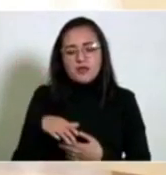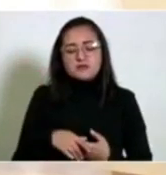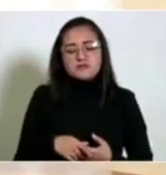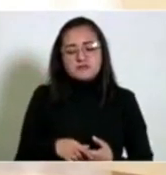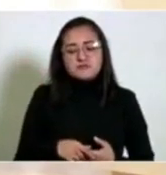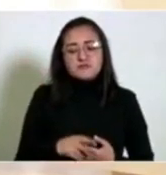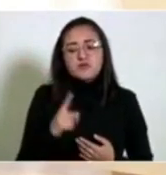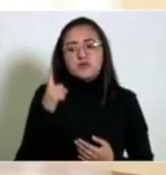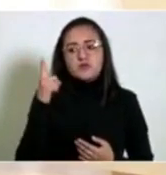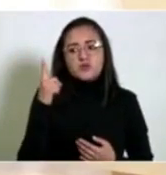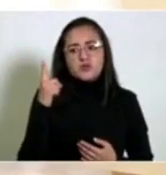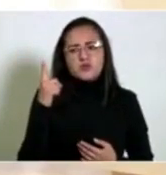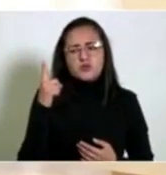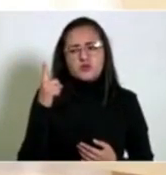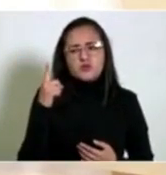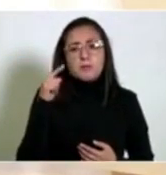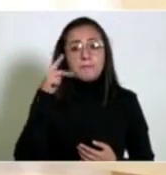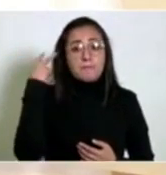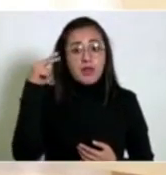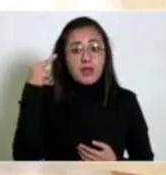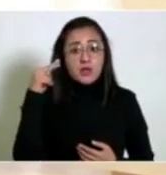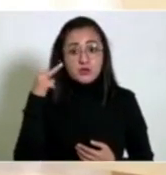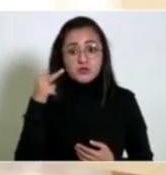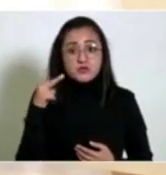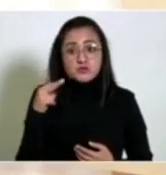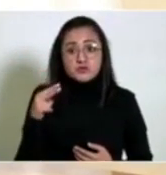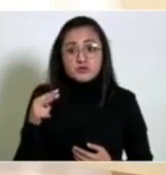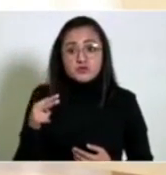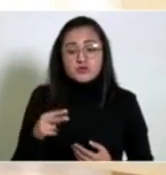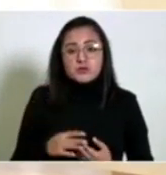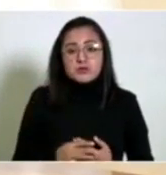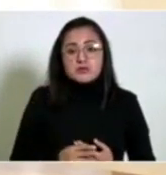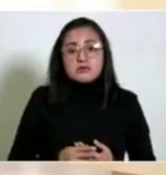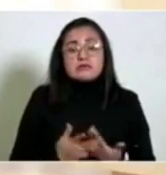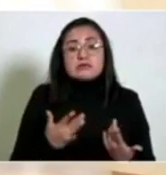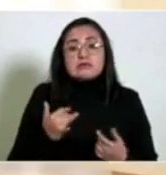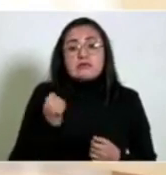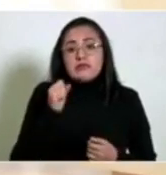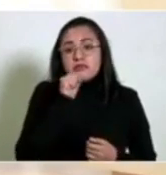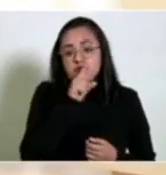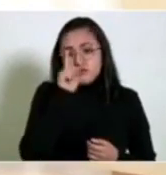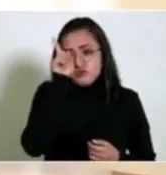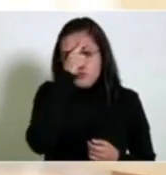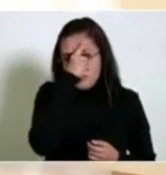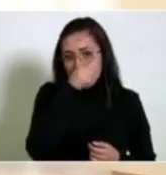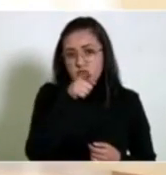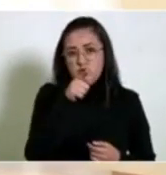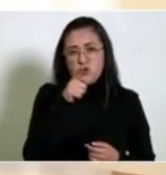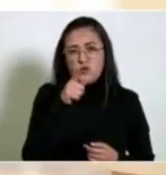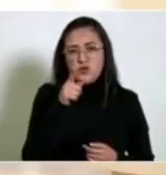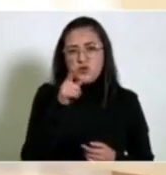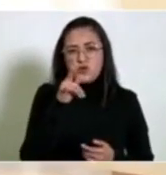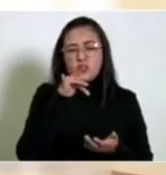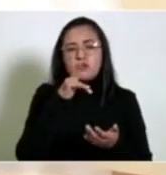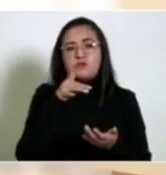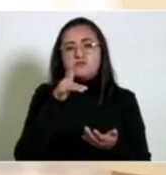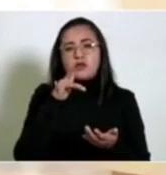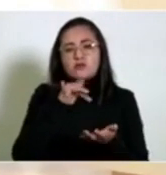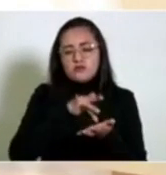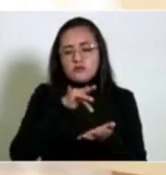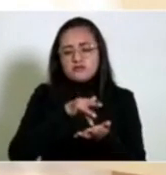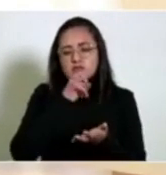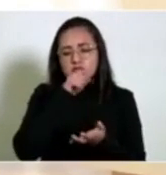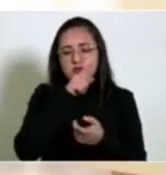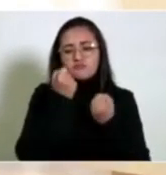uno de veracruz y el conductor de uber que los conducía